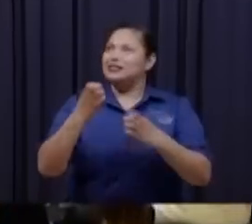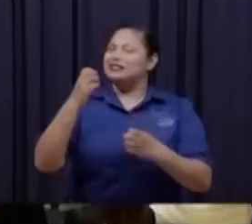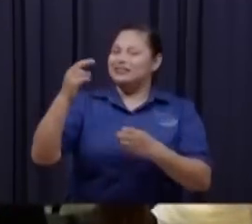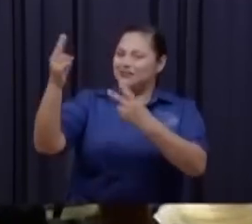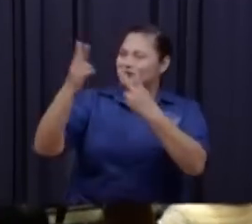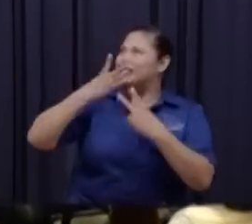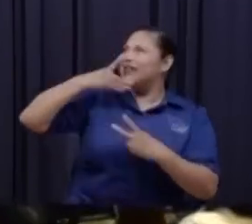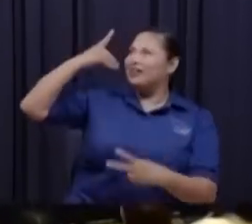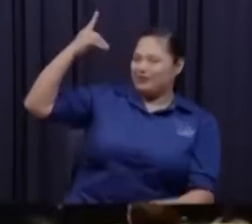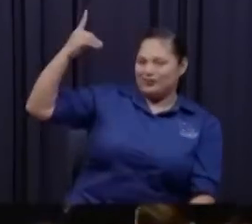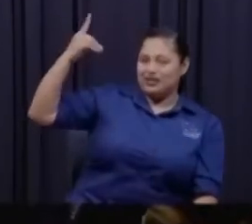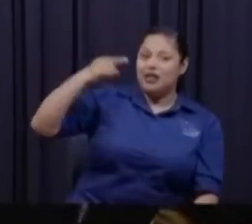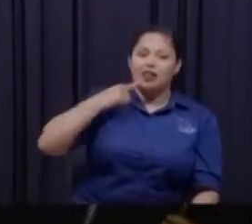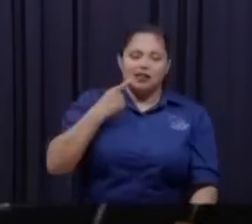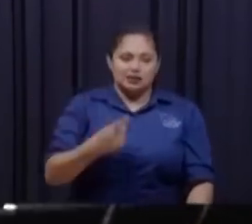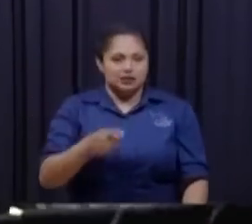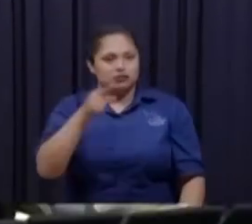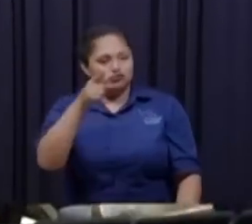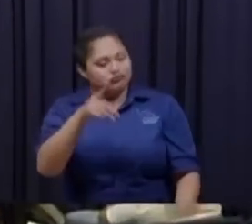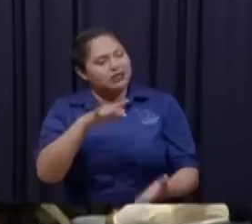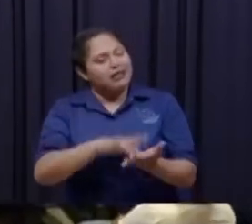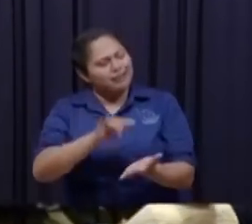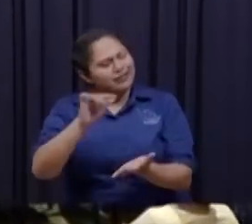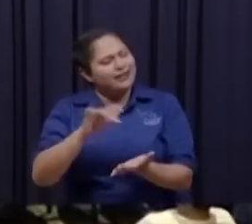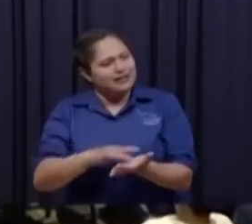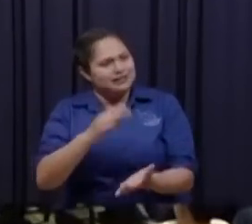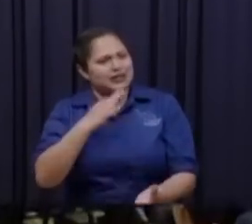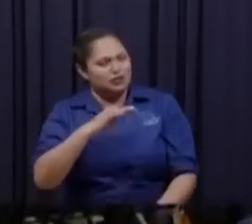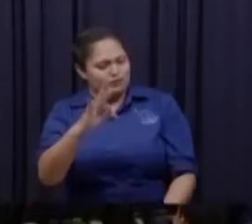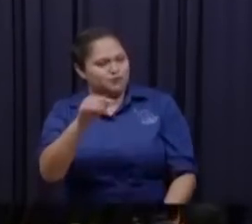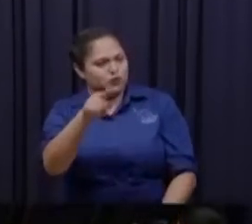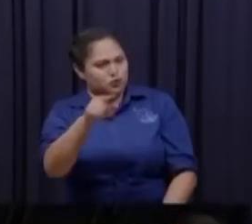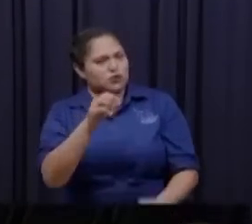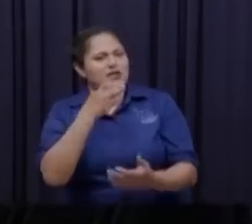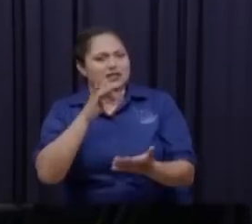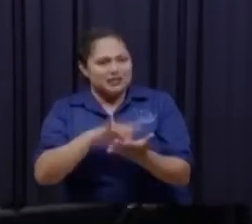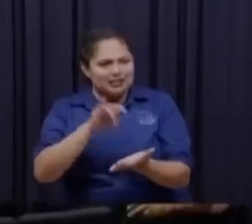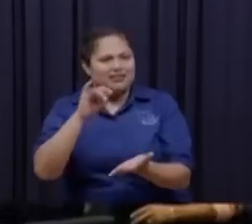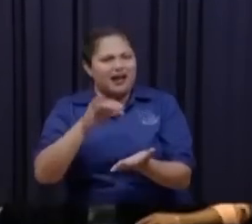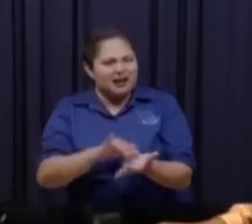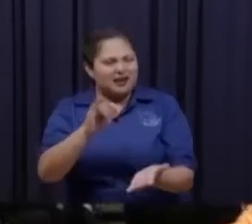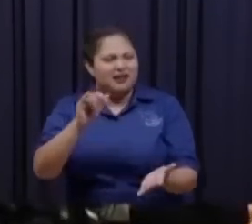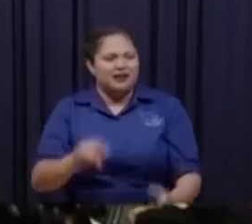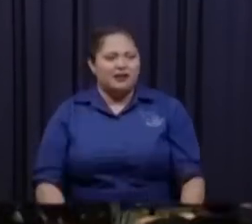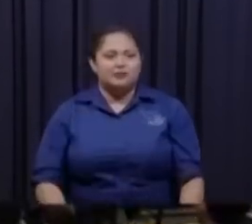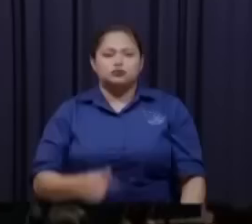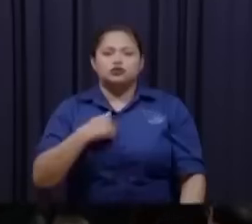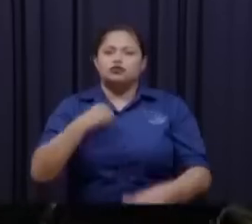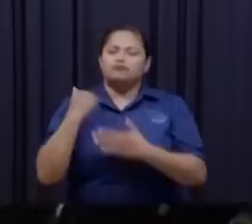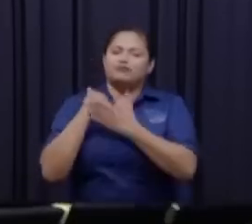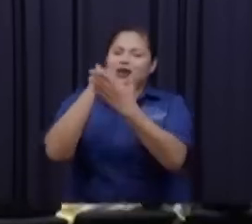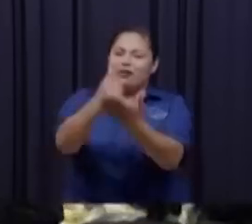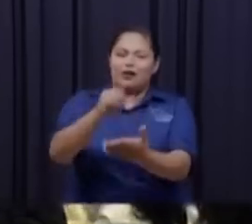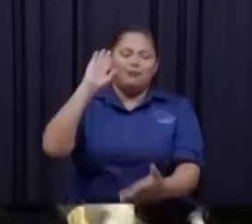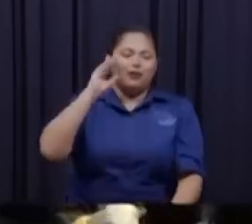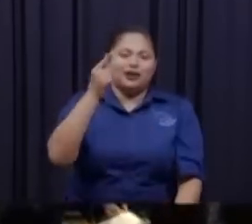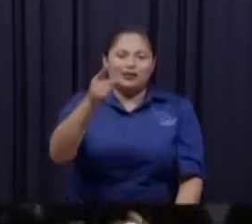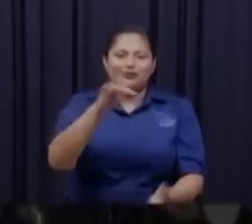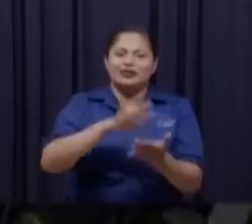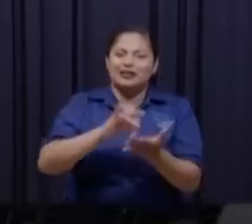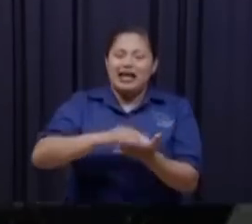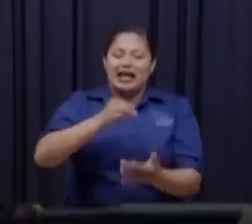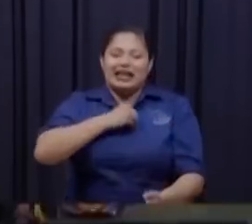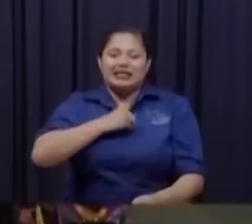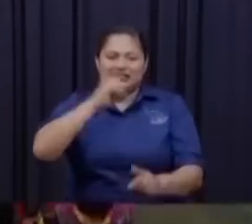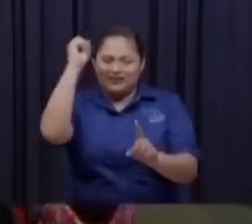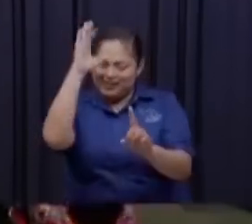papá, ¿verdad? Y dice: pero procuraste, mi hijo, procuraste. Te voy a ayudar porque procuraste, quisiste